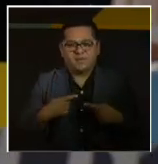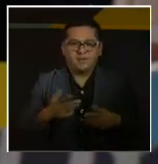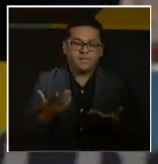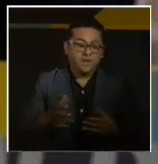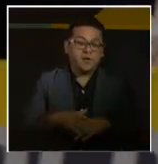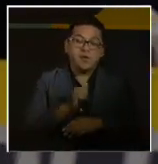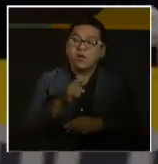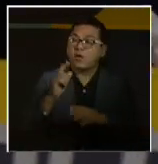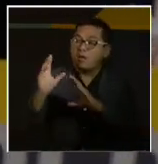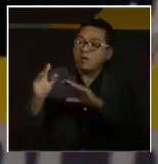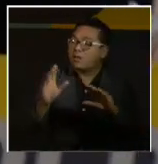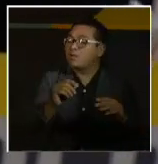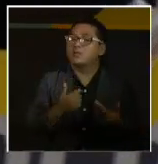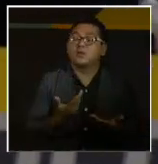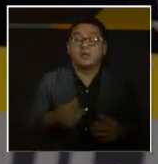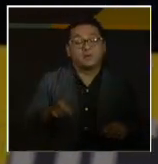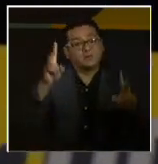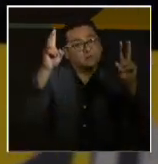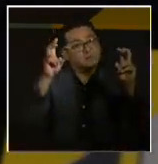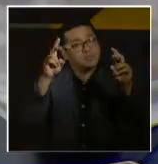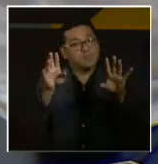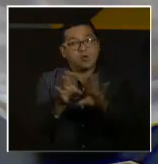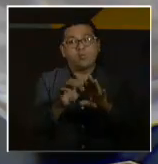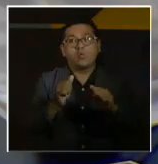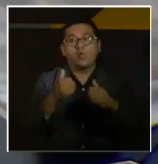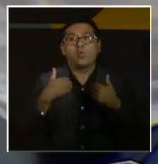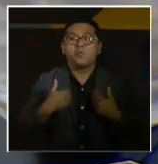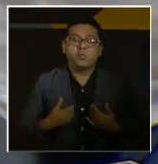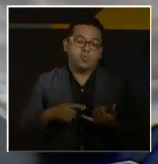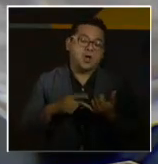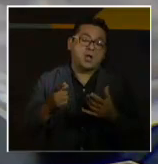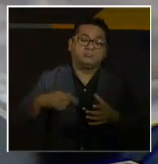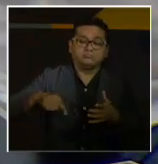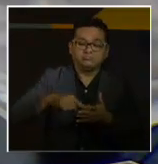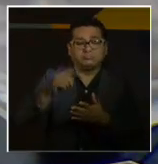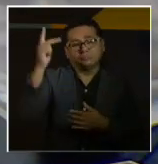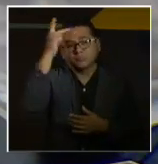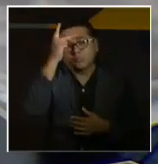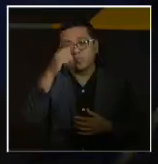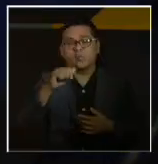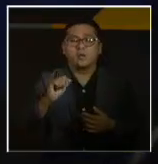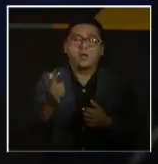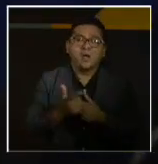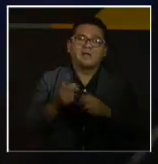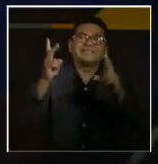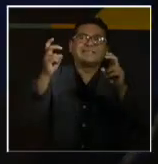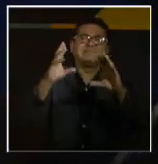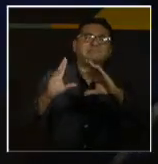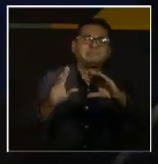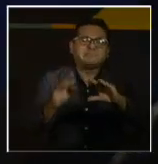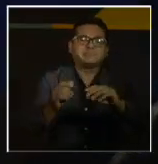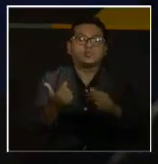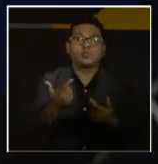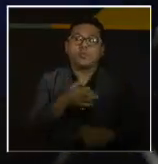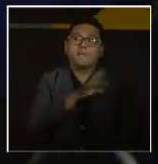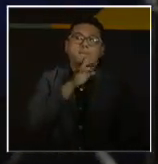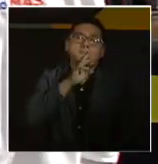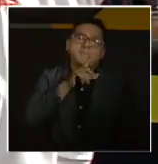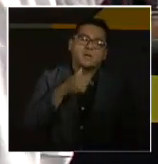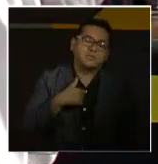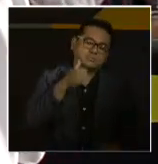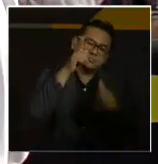pero hay que darles capacitación en temas como desarrollo humano, en temas psicológicos, en temas que permitan dar una mucho